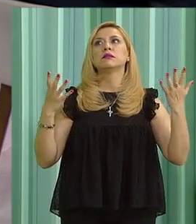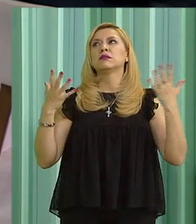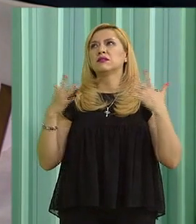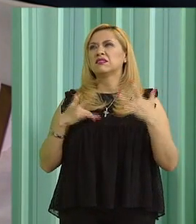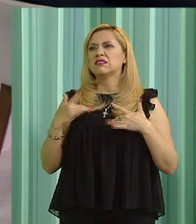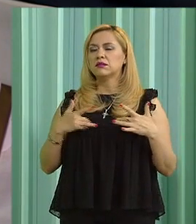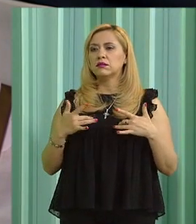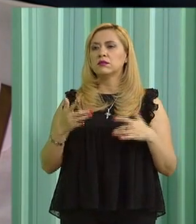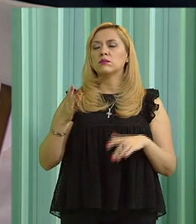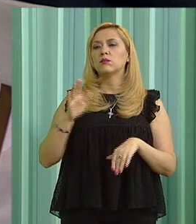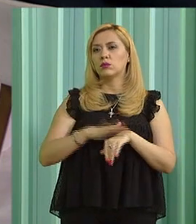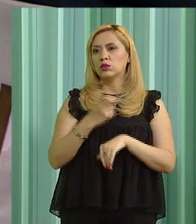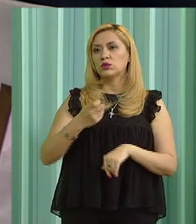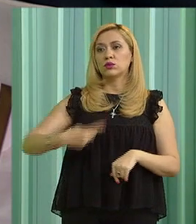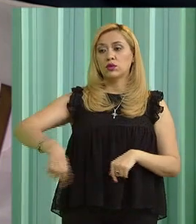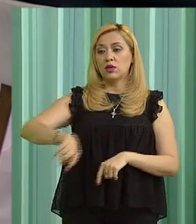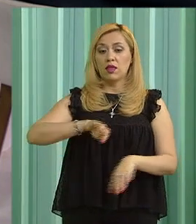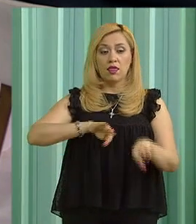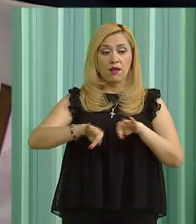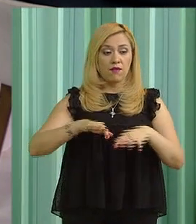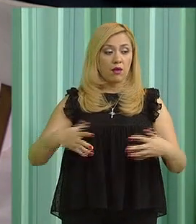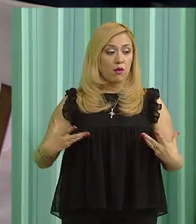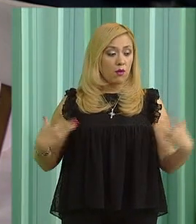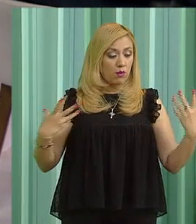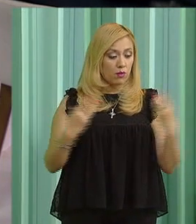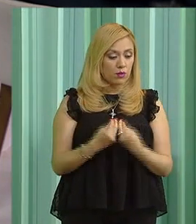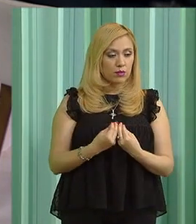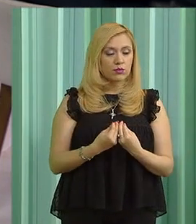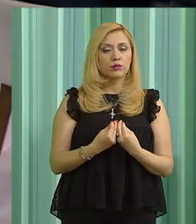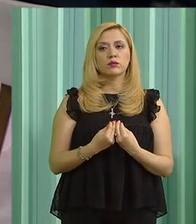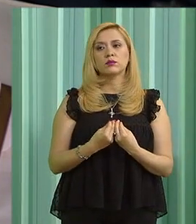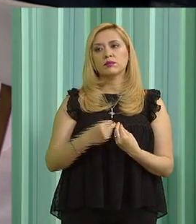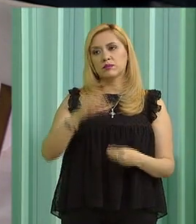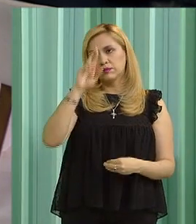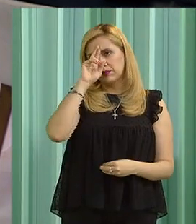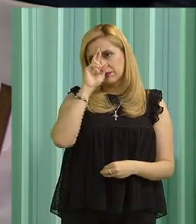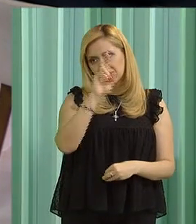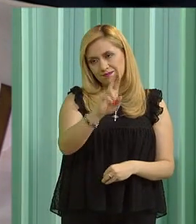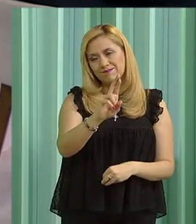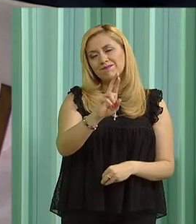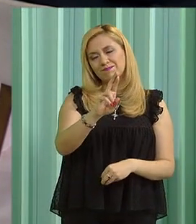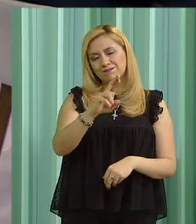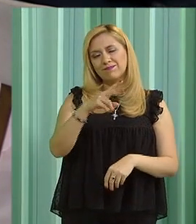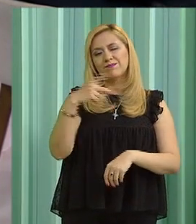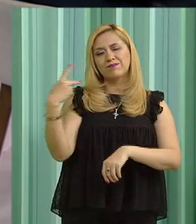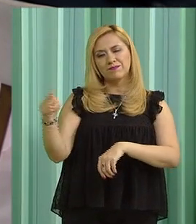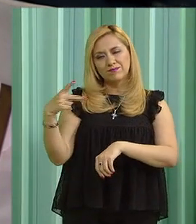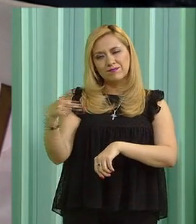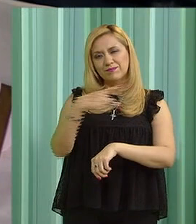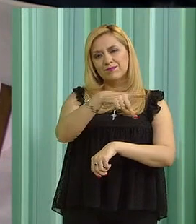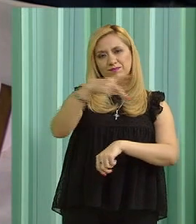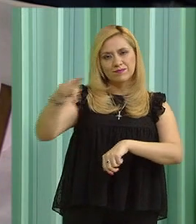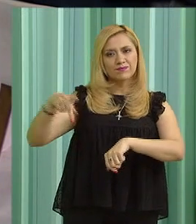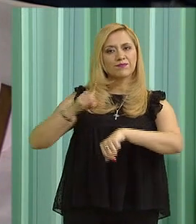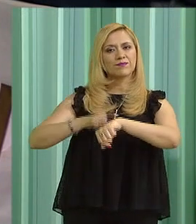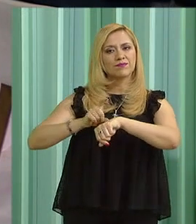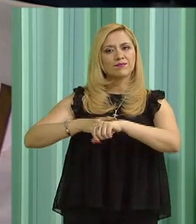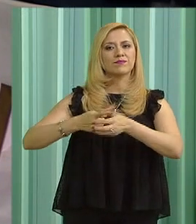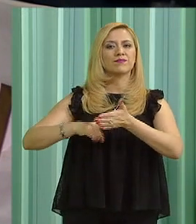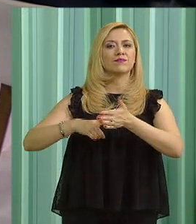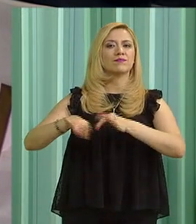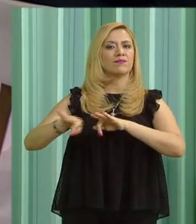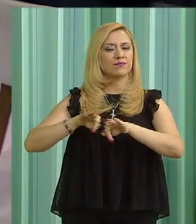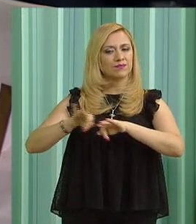que las personas que están trabajando con nosotros, pues bueno, respeten sus horarios, tengan pues